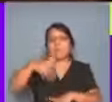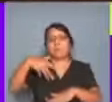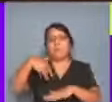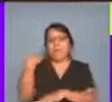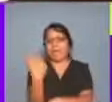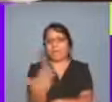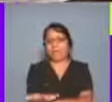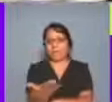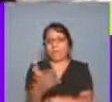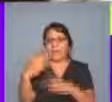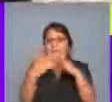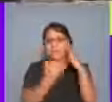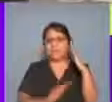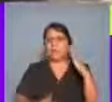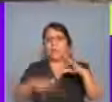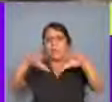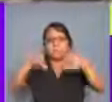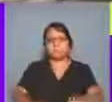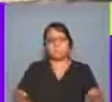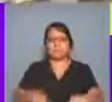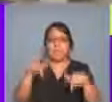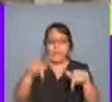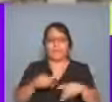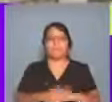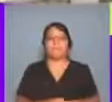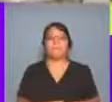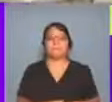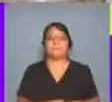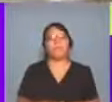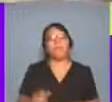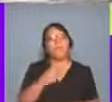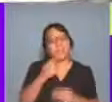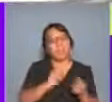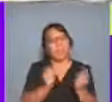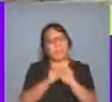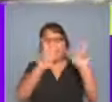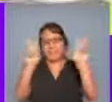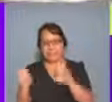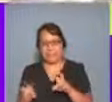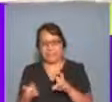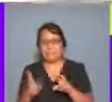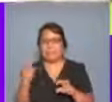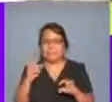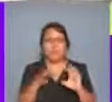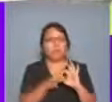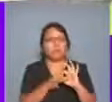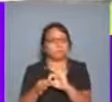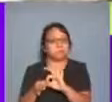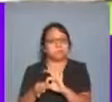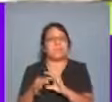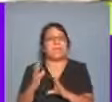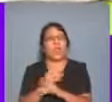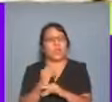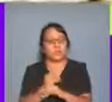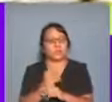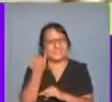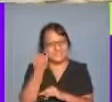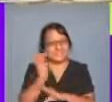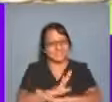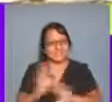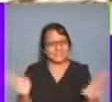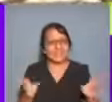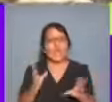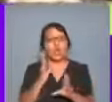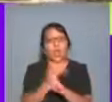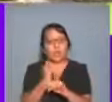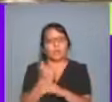de la de la casa de gobierno y cambiando un poquito el tema y panorama también pero que respecta lo mismo con el tema del tránsito Ya empezaron a circular